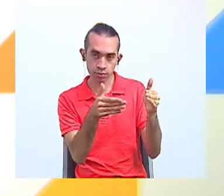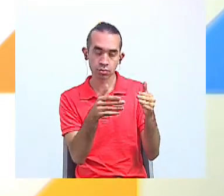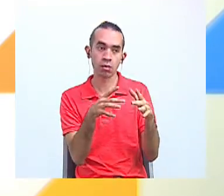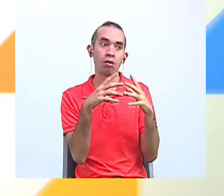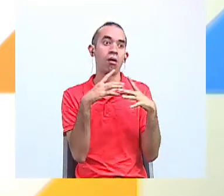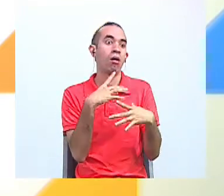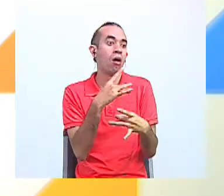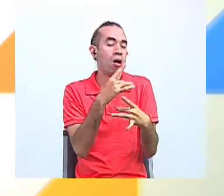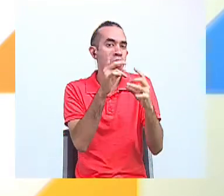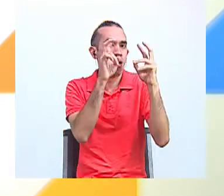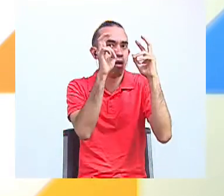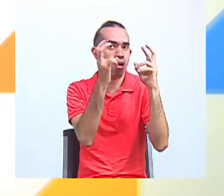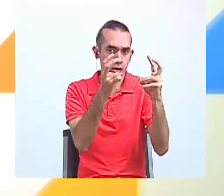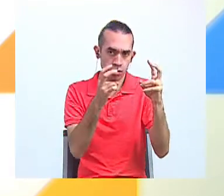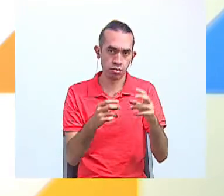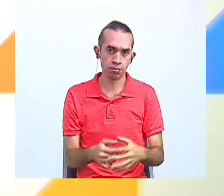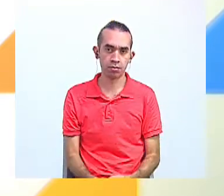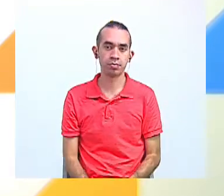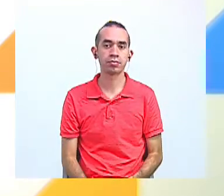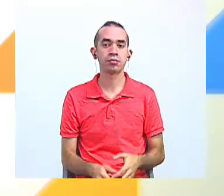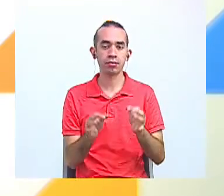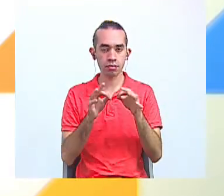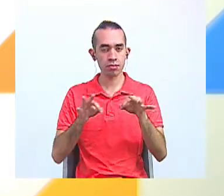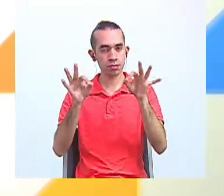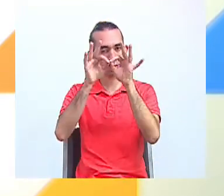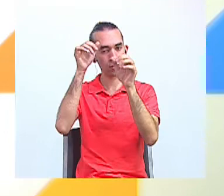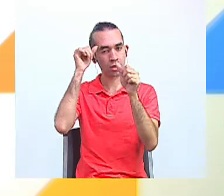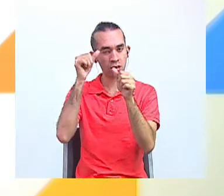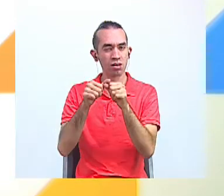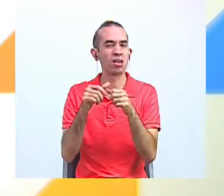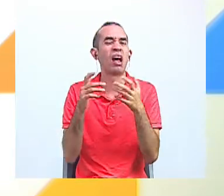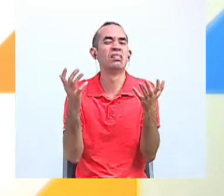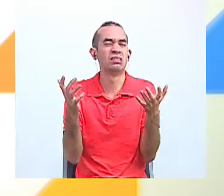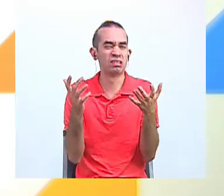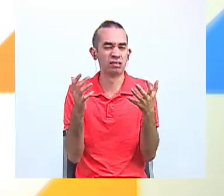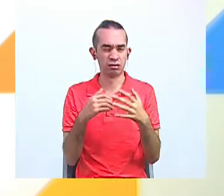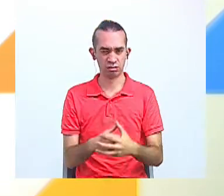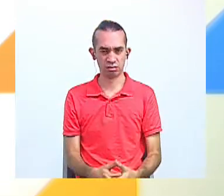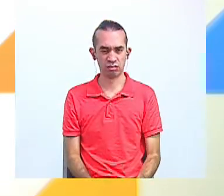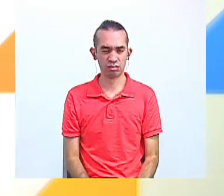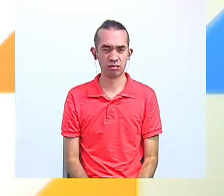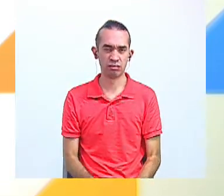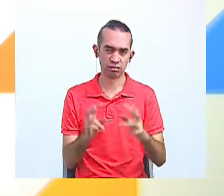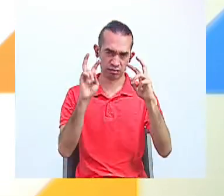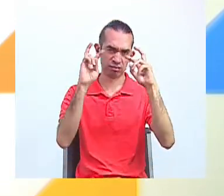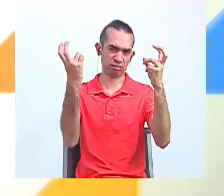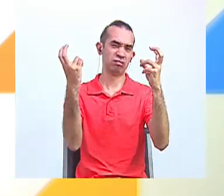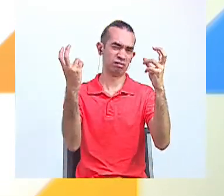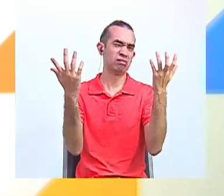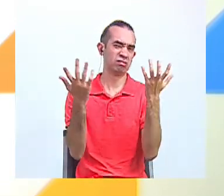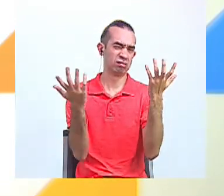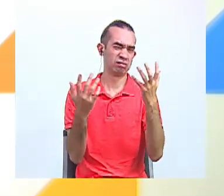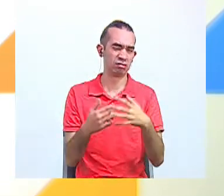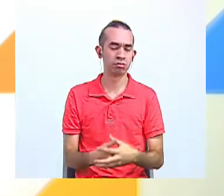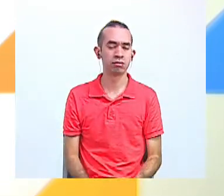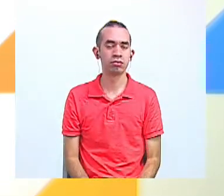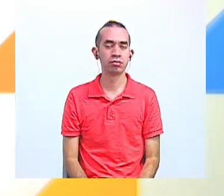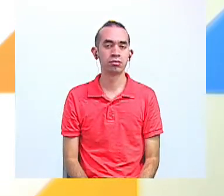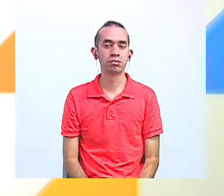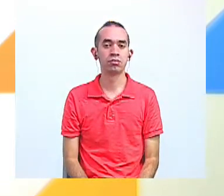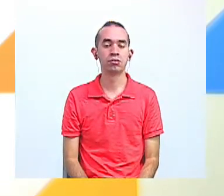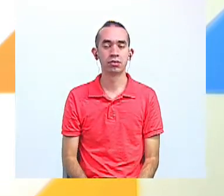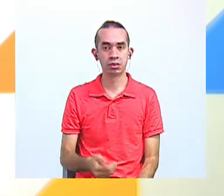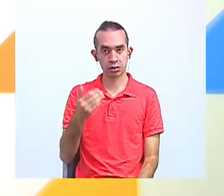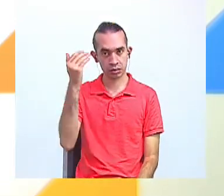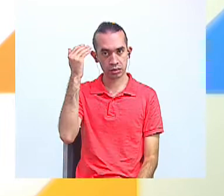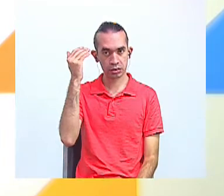fascinante. Es importante recordar el concepto de hidrostática. El concepto de hidrostática nos dice que es una rama de la